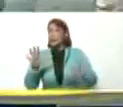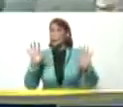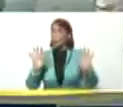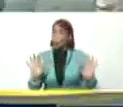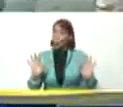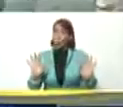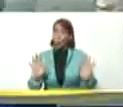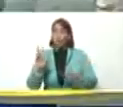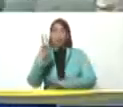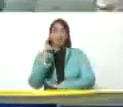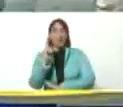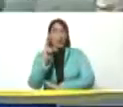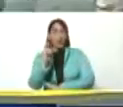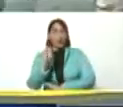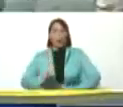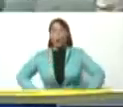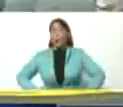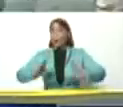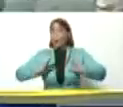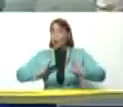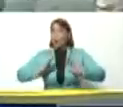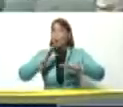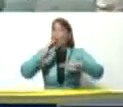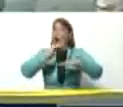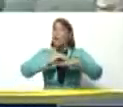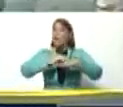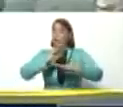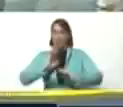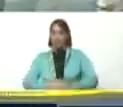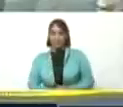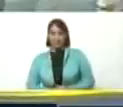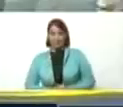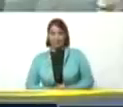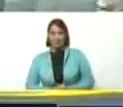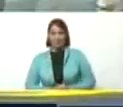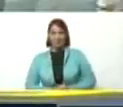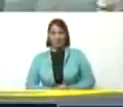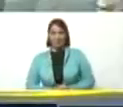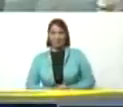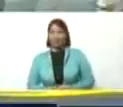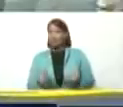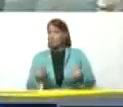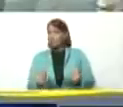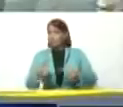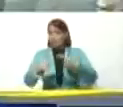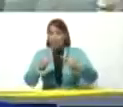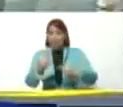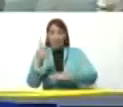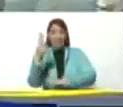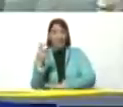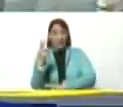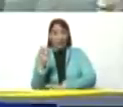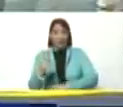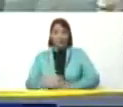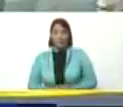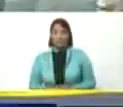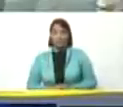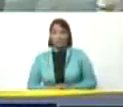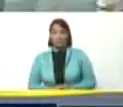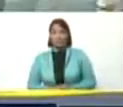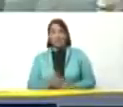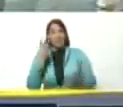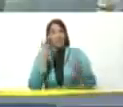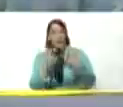es viernes, el cuerpo avisa. Y como mañana es viernes y esta